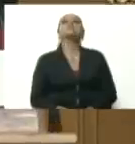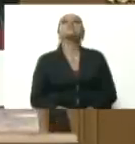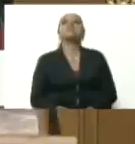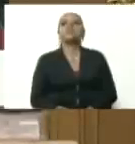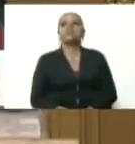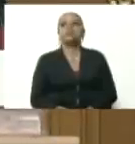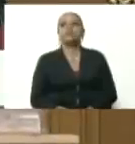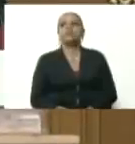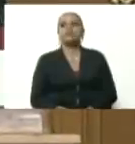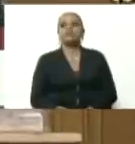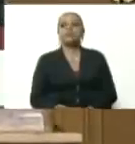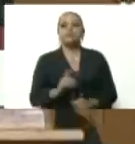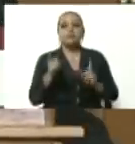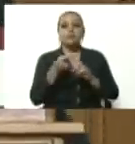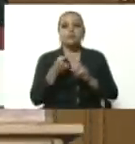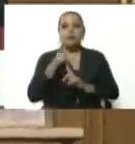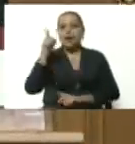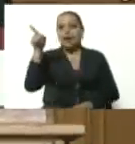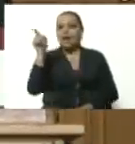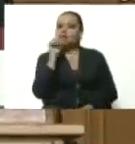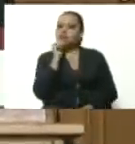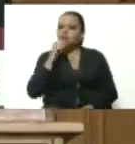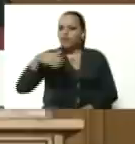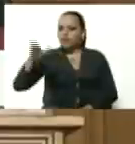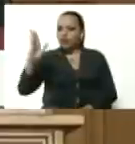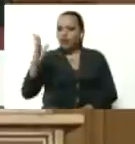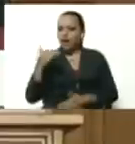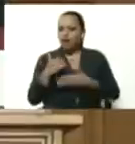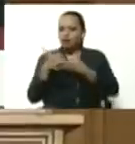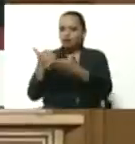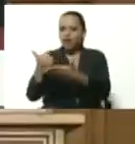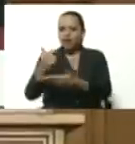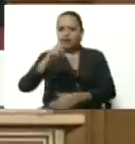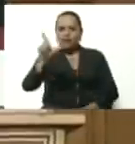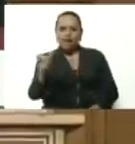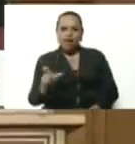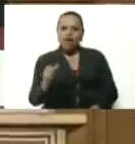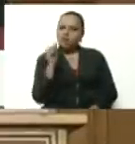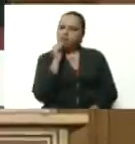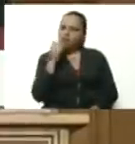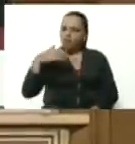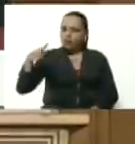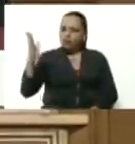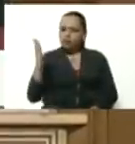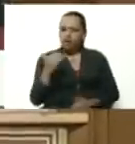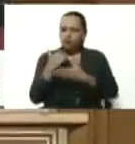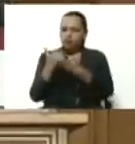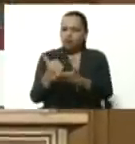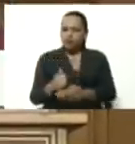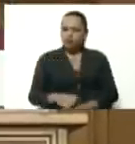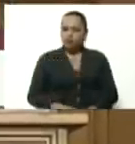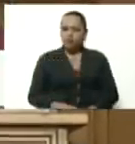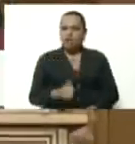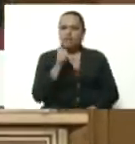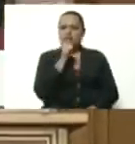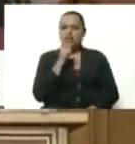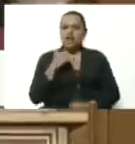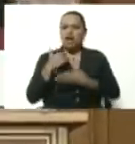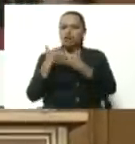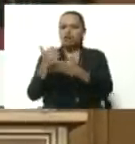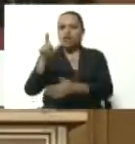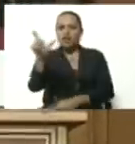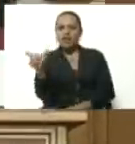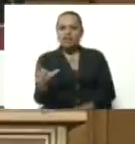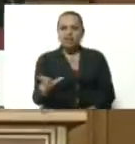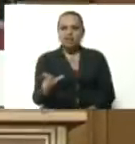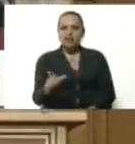Bueno, primero allá, ¿quién llegó allá a ayudar a los italianos? ¿Quién llegó allá a ayudar a los italianos cuando lo que